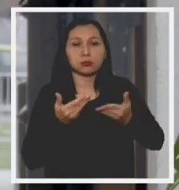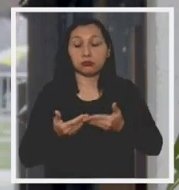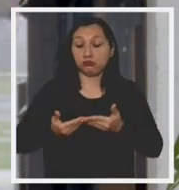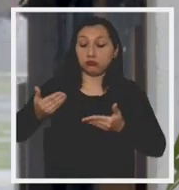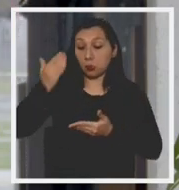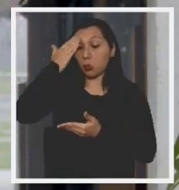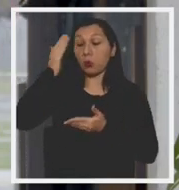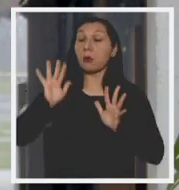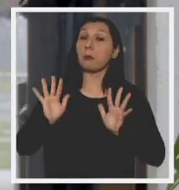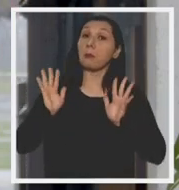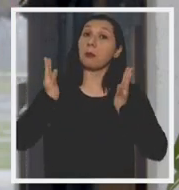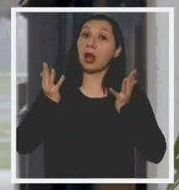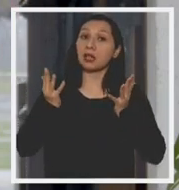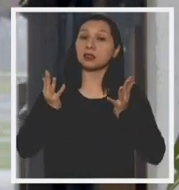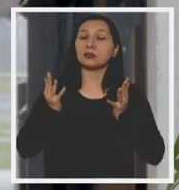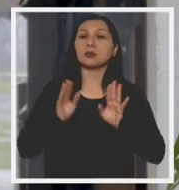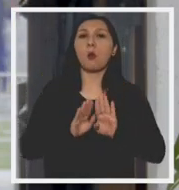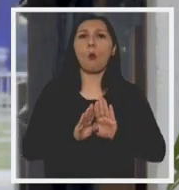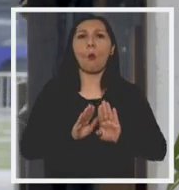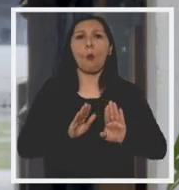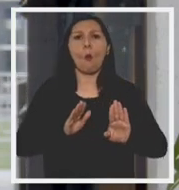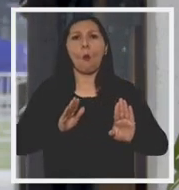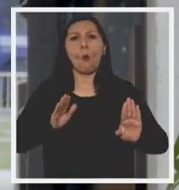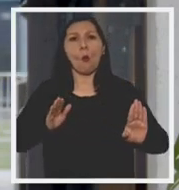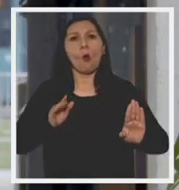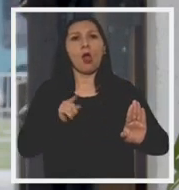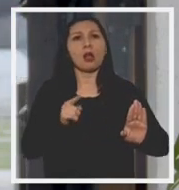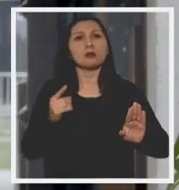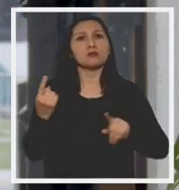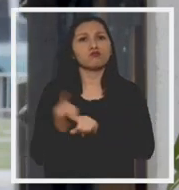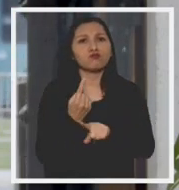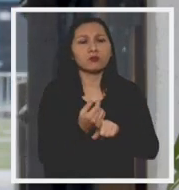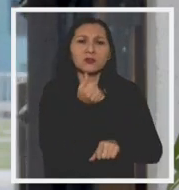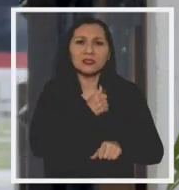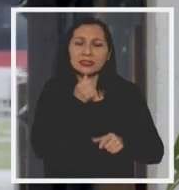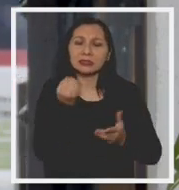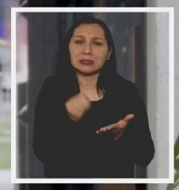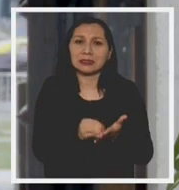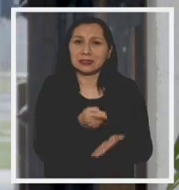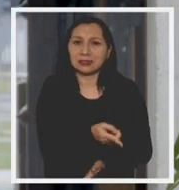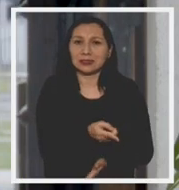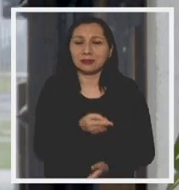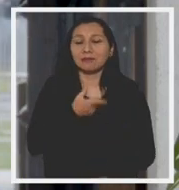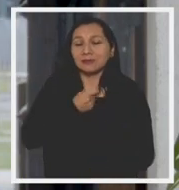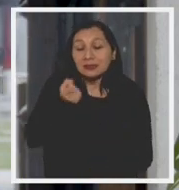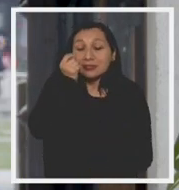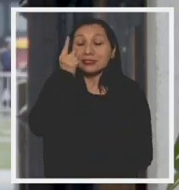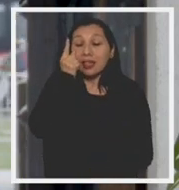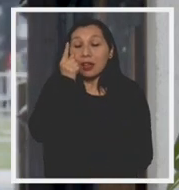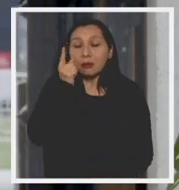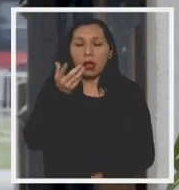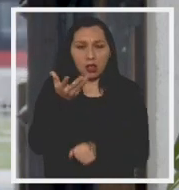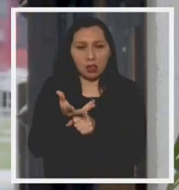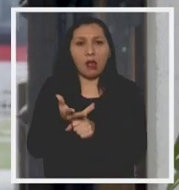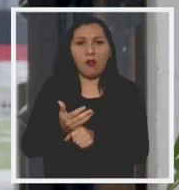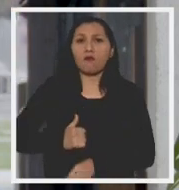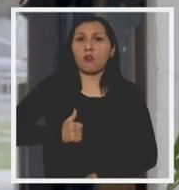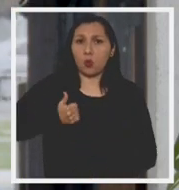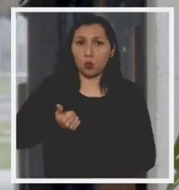días pareciera que nos hemos alejado de aquello. Quiero que sepan que está en la